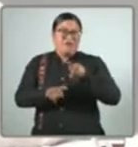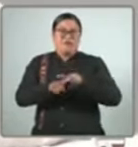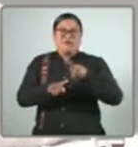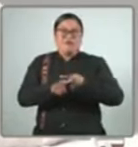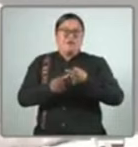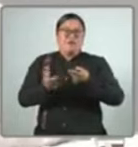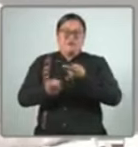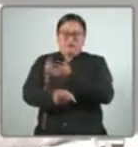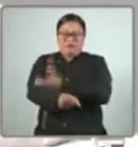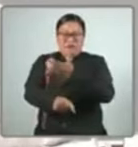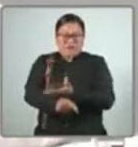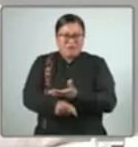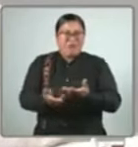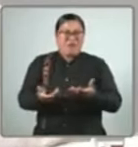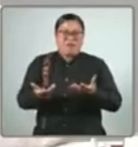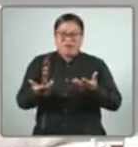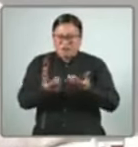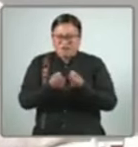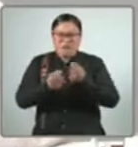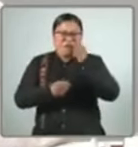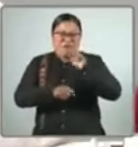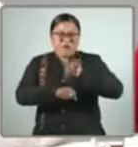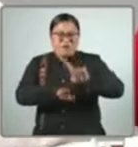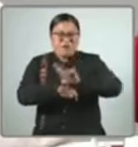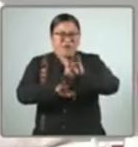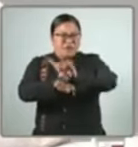nuestros compañeros, caminando todos los días,